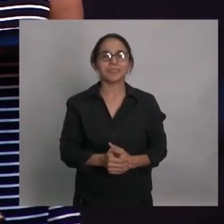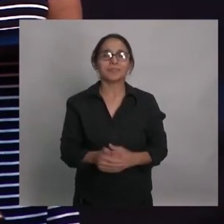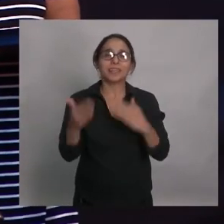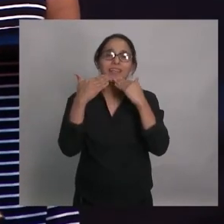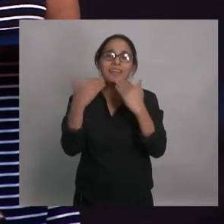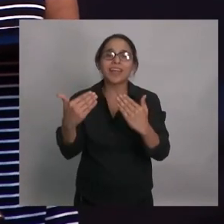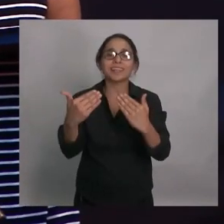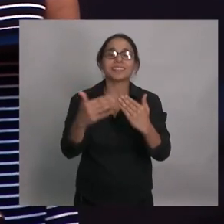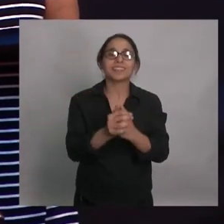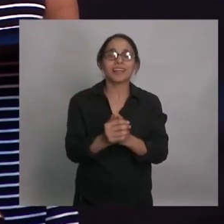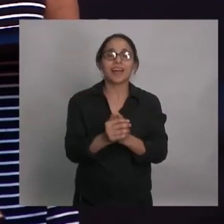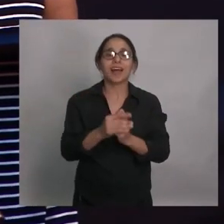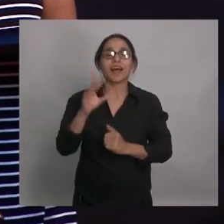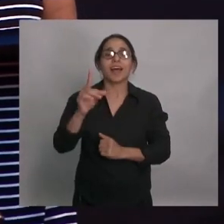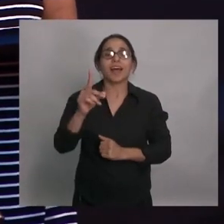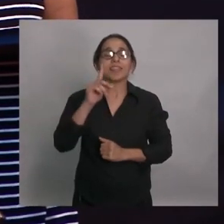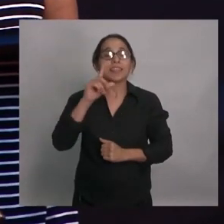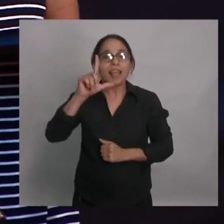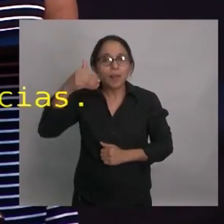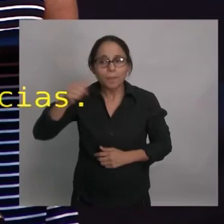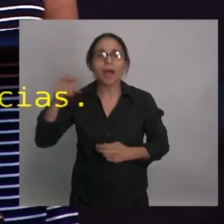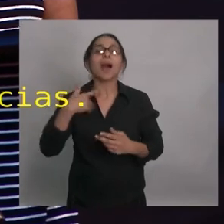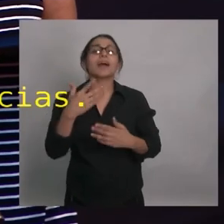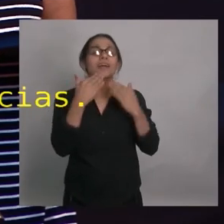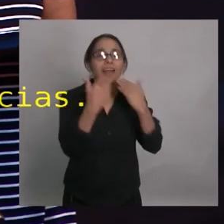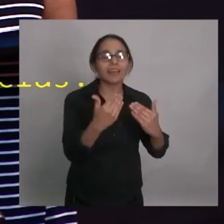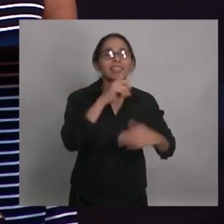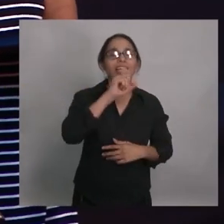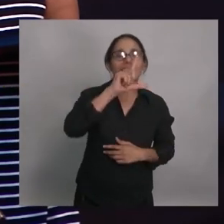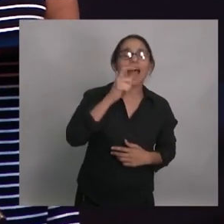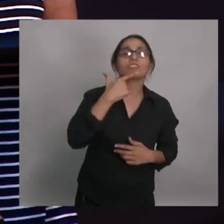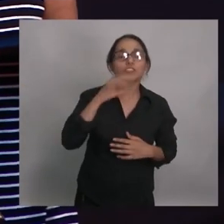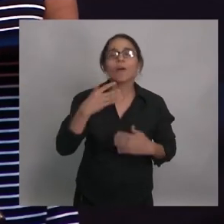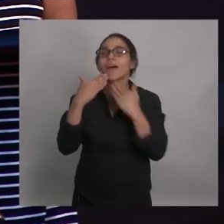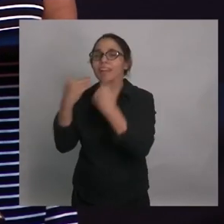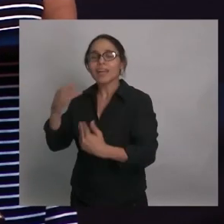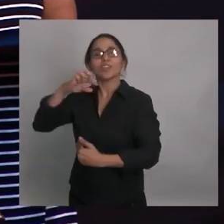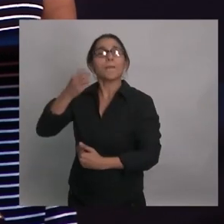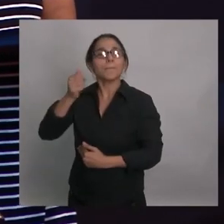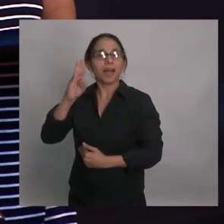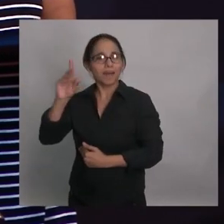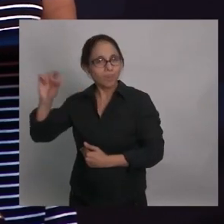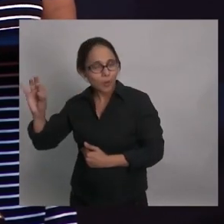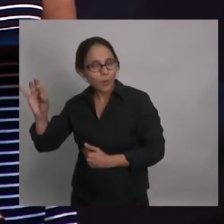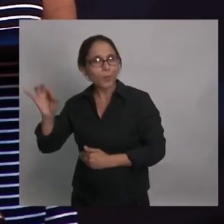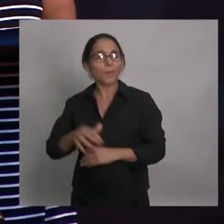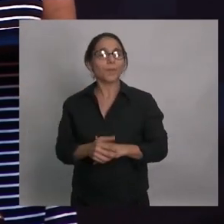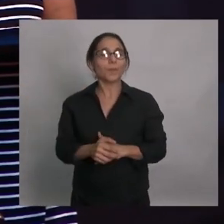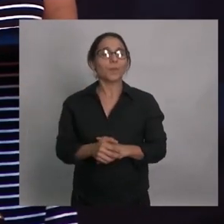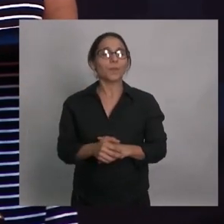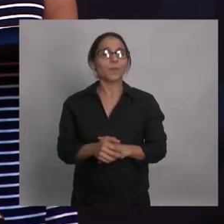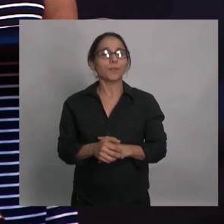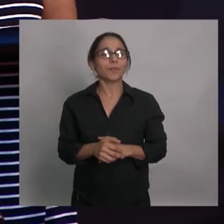club sol tanto pablo muchas gracias clacso muchas gracias